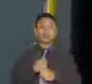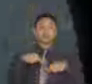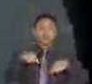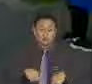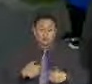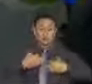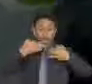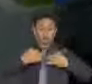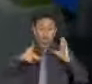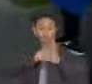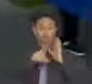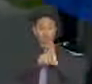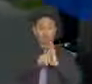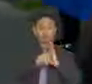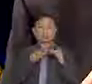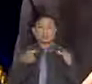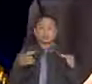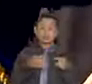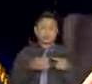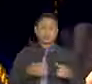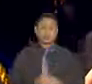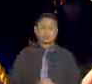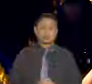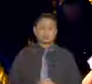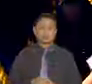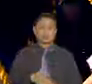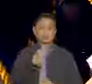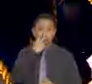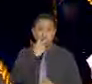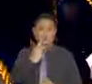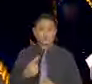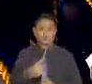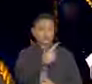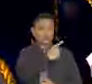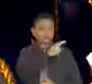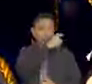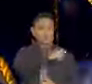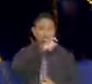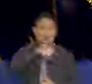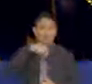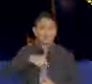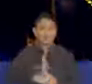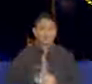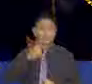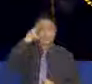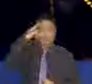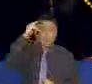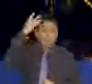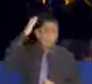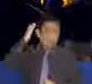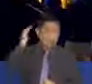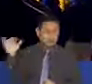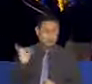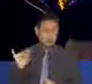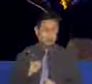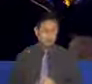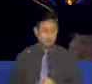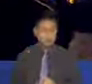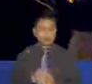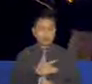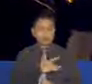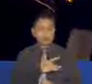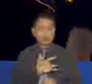jurídicamente como una asociación Si ustedes ven la mayor parte ya pintacanas igual que yo nos